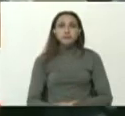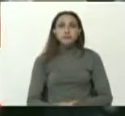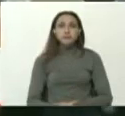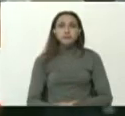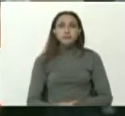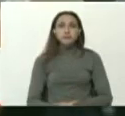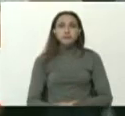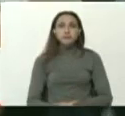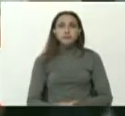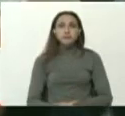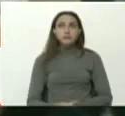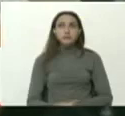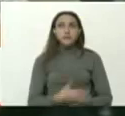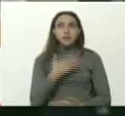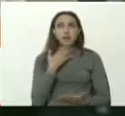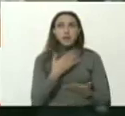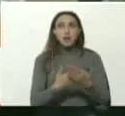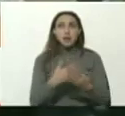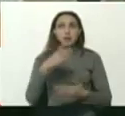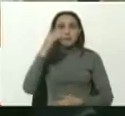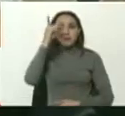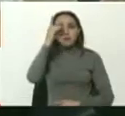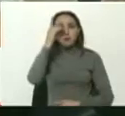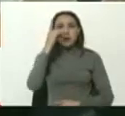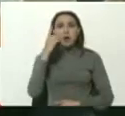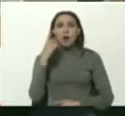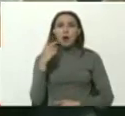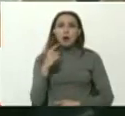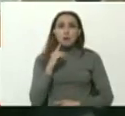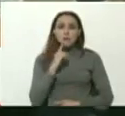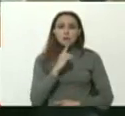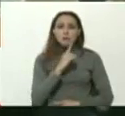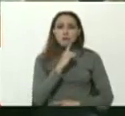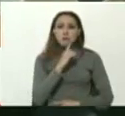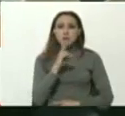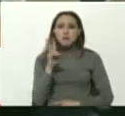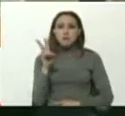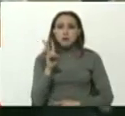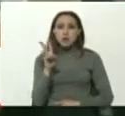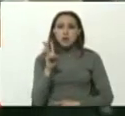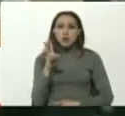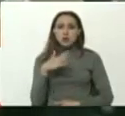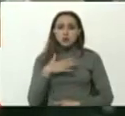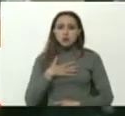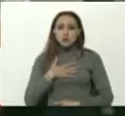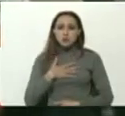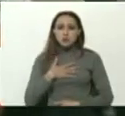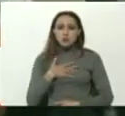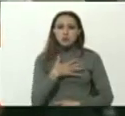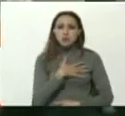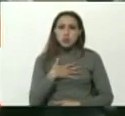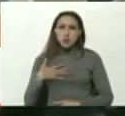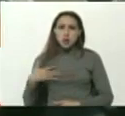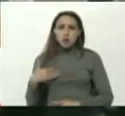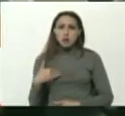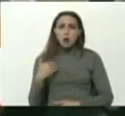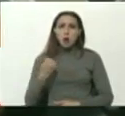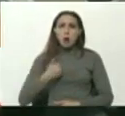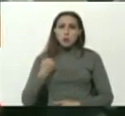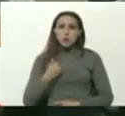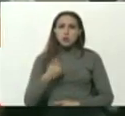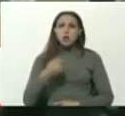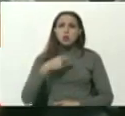Gracias, señora vicepresidenta. En nombre del pueblo y gobierno de Venezuela, aprovecho la ocasión para reiterar nuestro rechazo